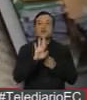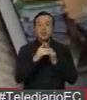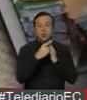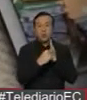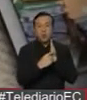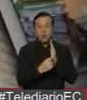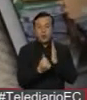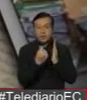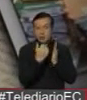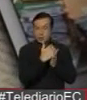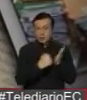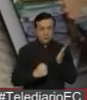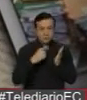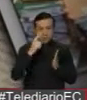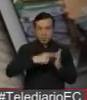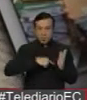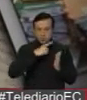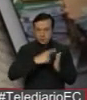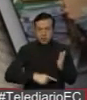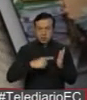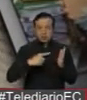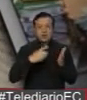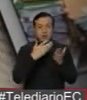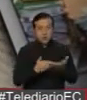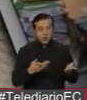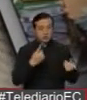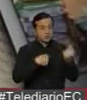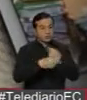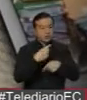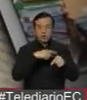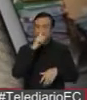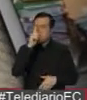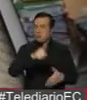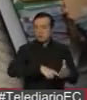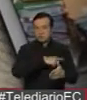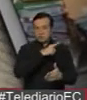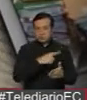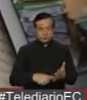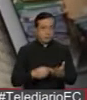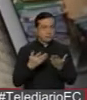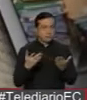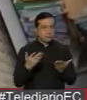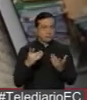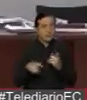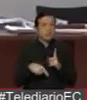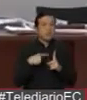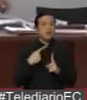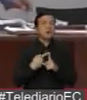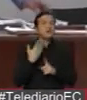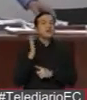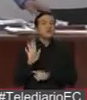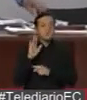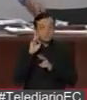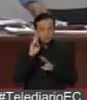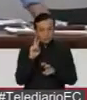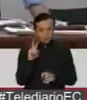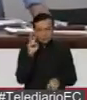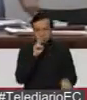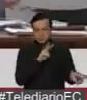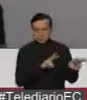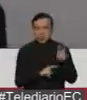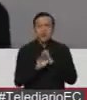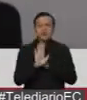no se permita la cancelación de pólizas ni el traspaso de acciones de empresas. Además, se mantiene una investigación previa por